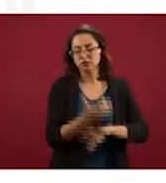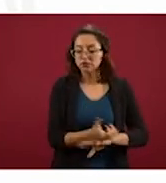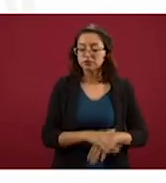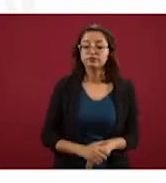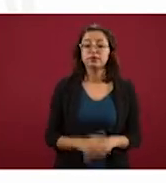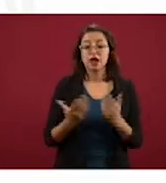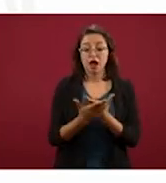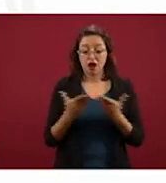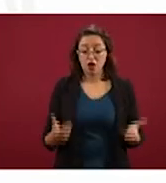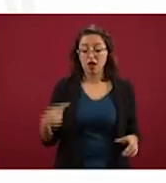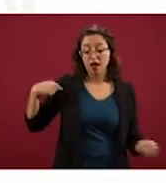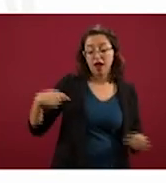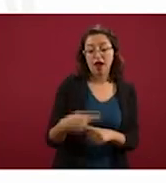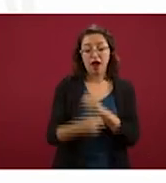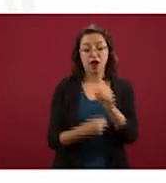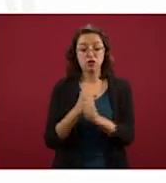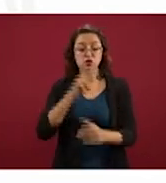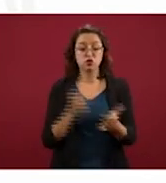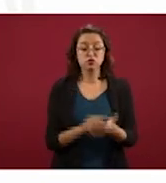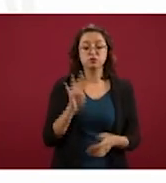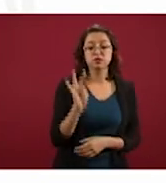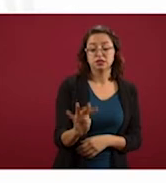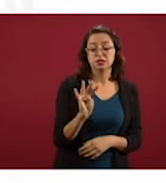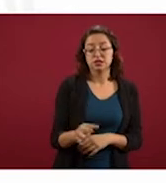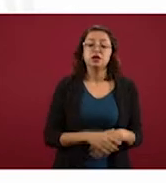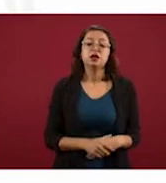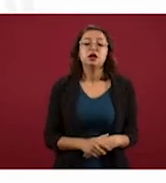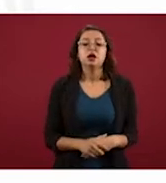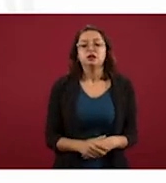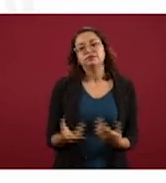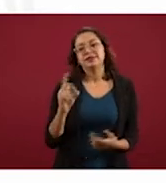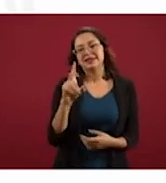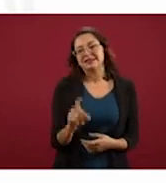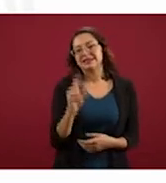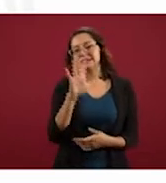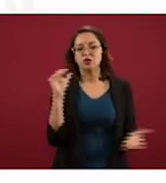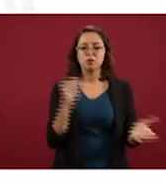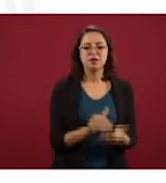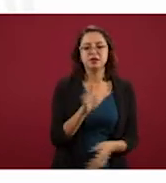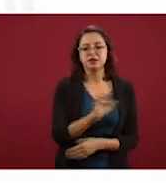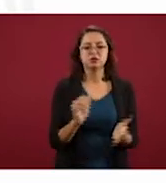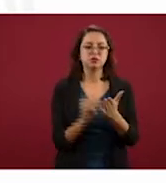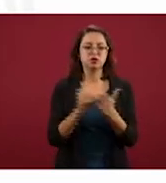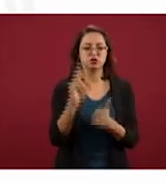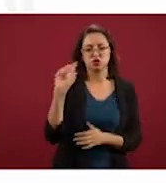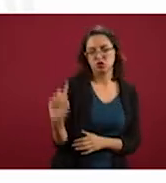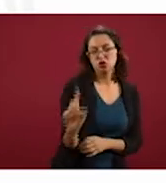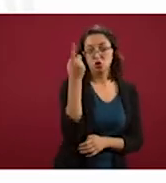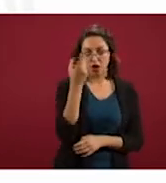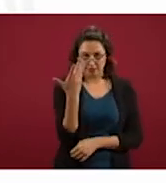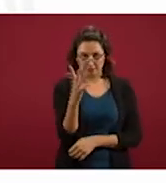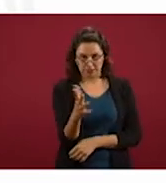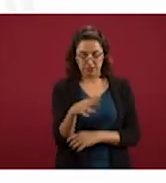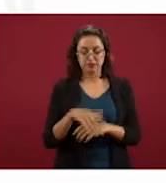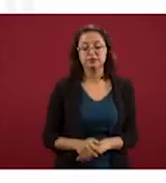este año se reciban 35 mil 500 millones de dólares estamos hablando